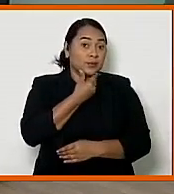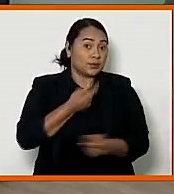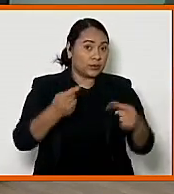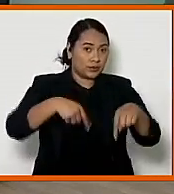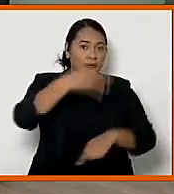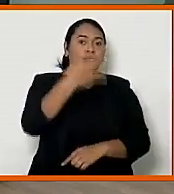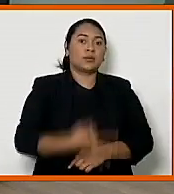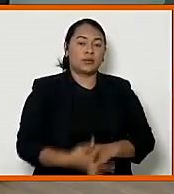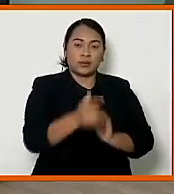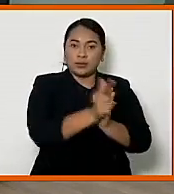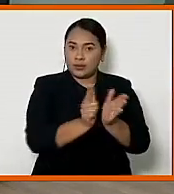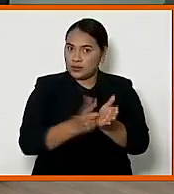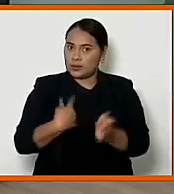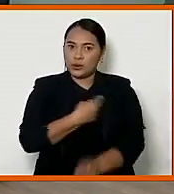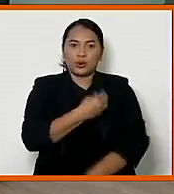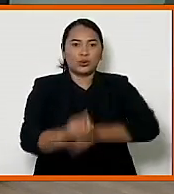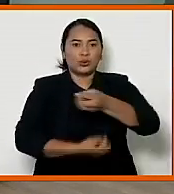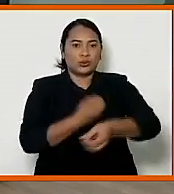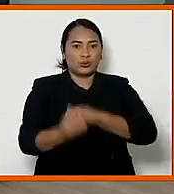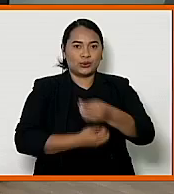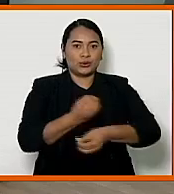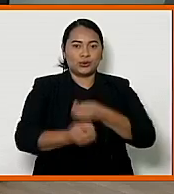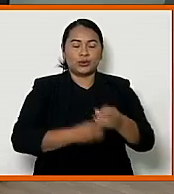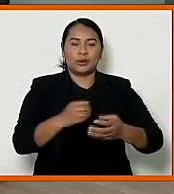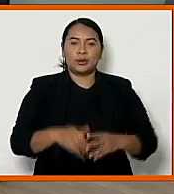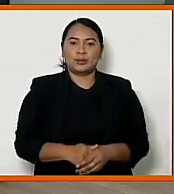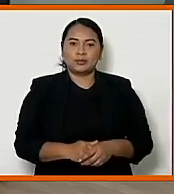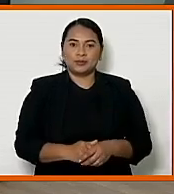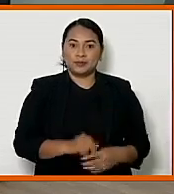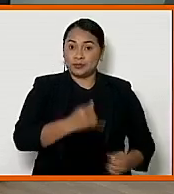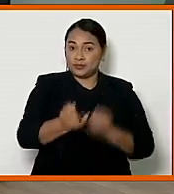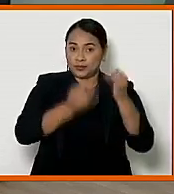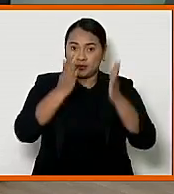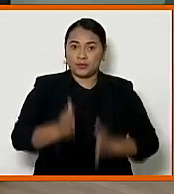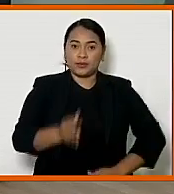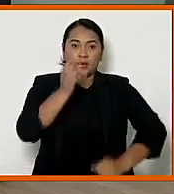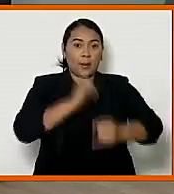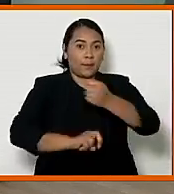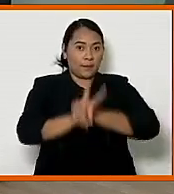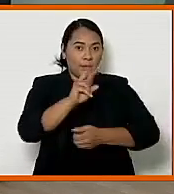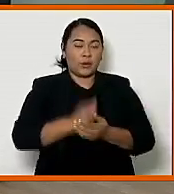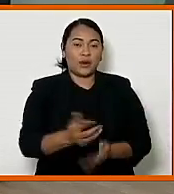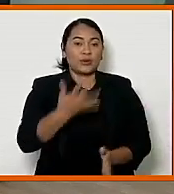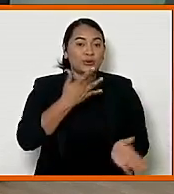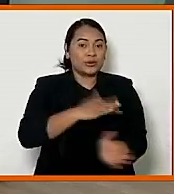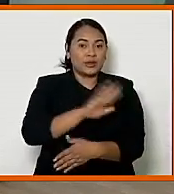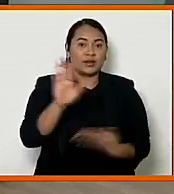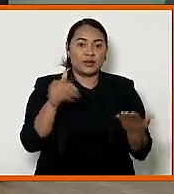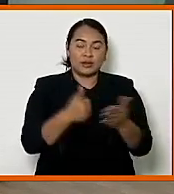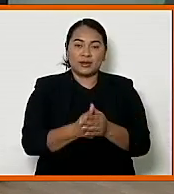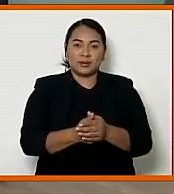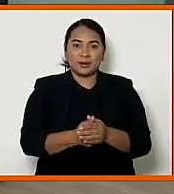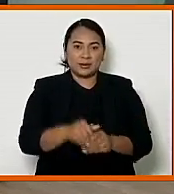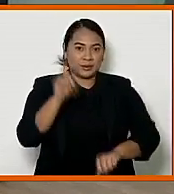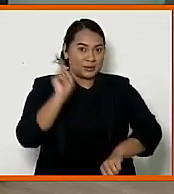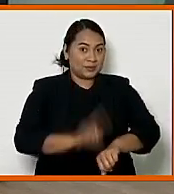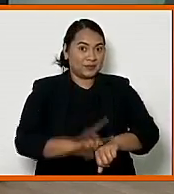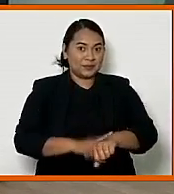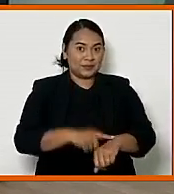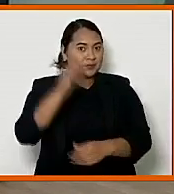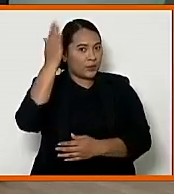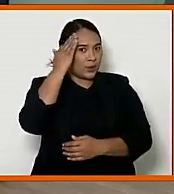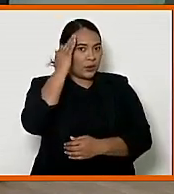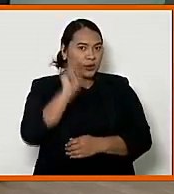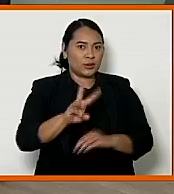están para dar transparencia a cada uno de nuestros sorteos. Si sos jugador para premiados, te deseo muchísima suerte, porque se llegó el momento de conocer tu